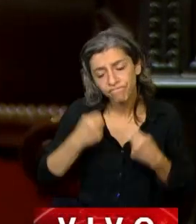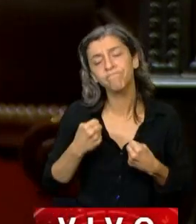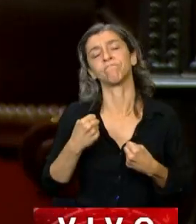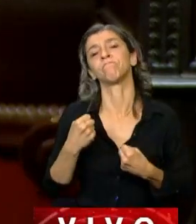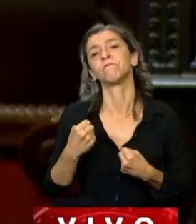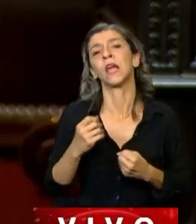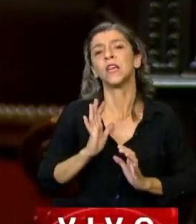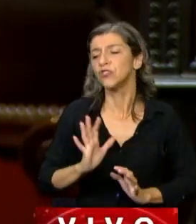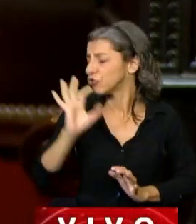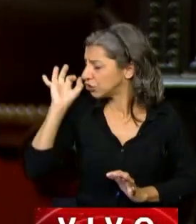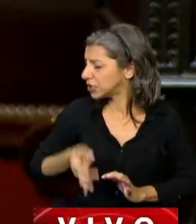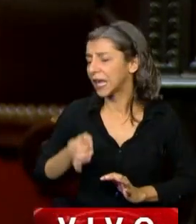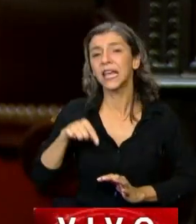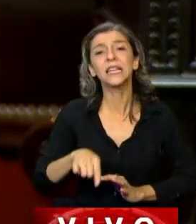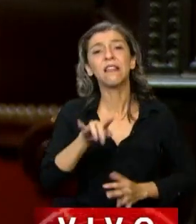fácil.